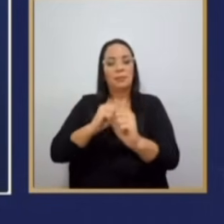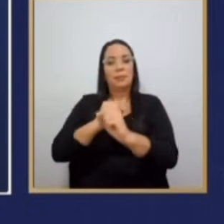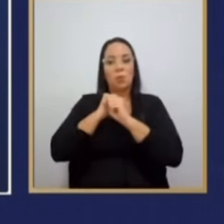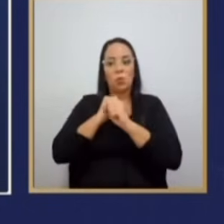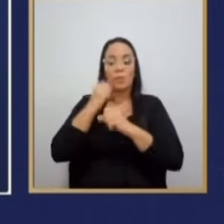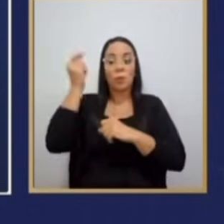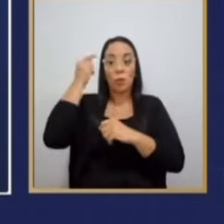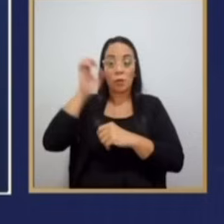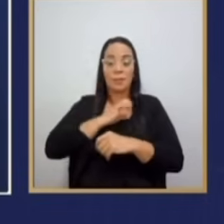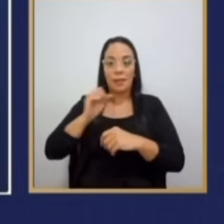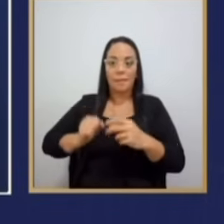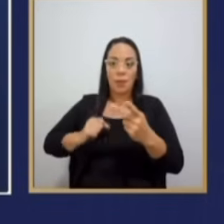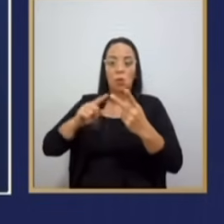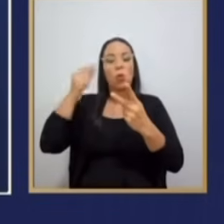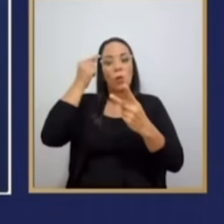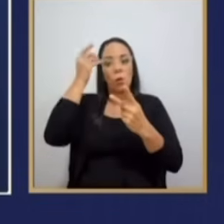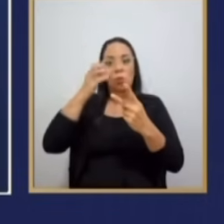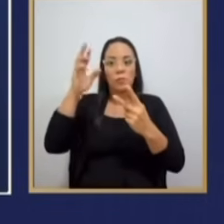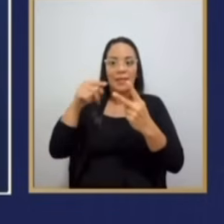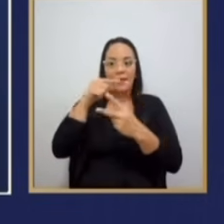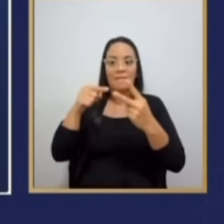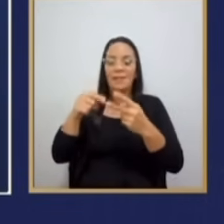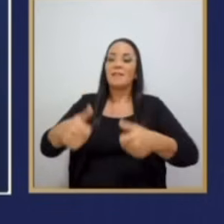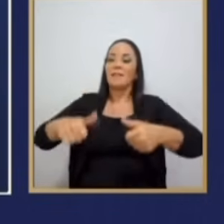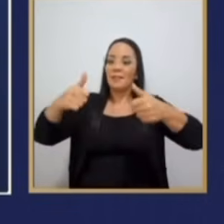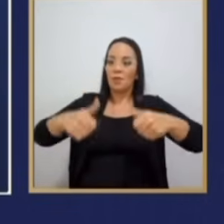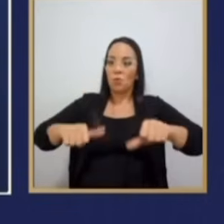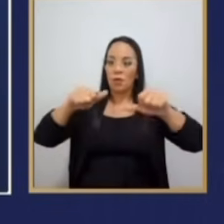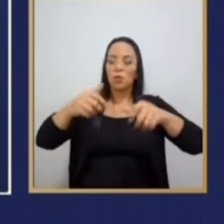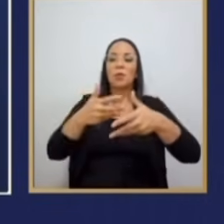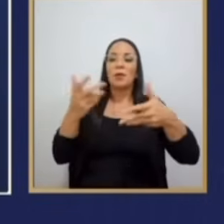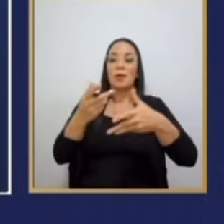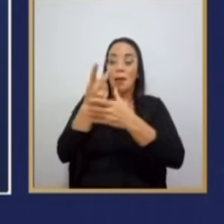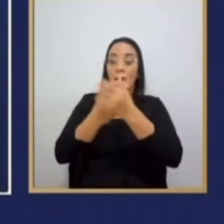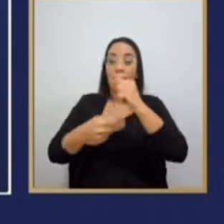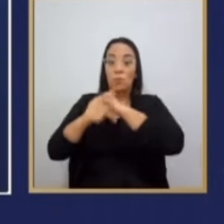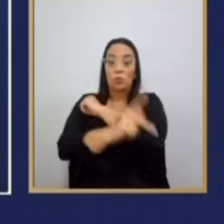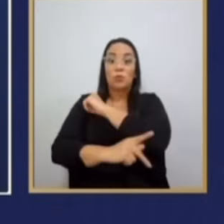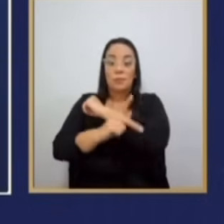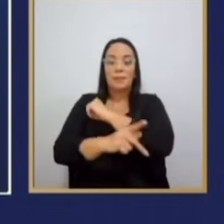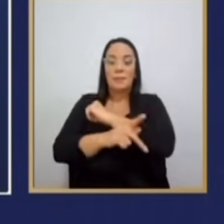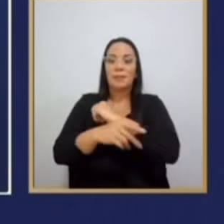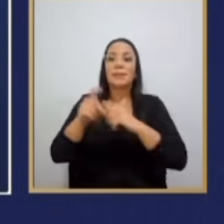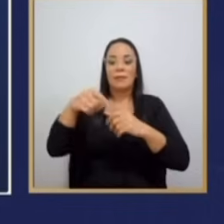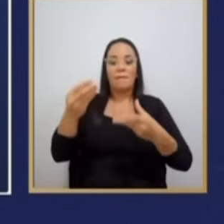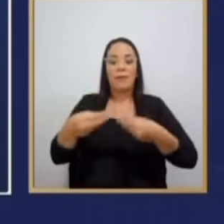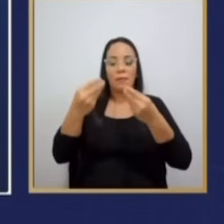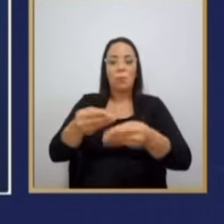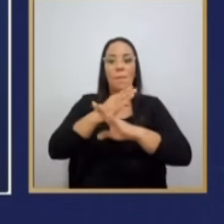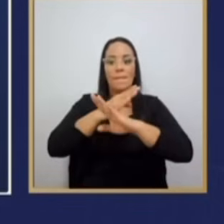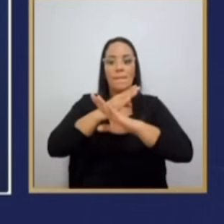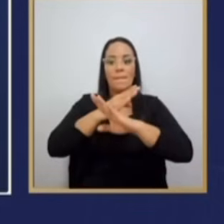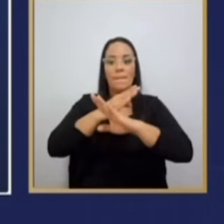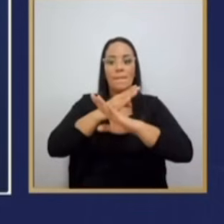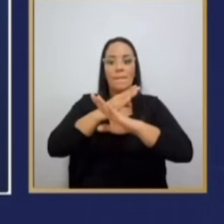el gobierno de Costa Rica coincidimos en que nuestros pueblos merecen paz y seguridad.